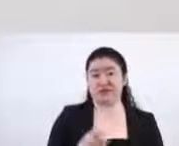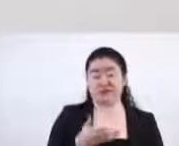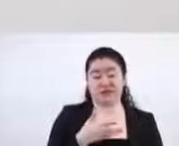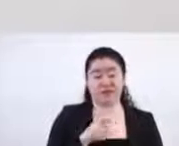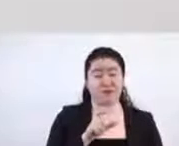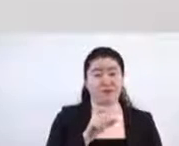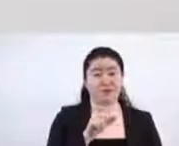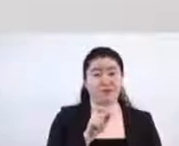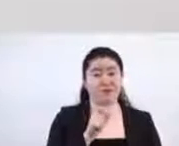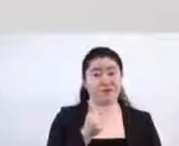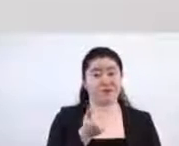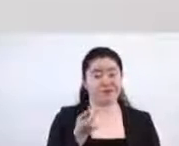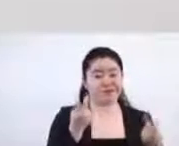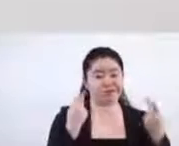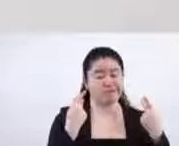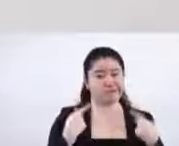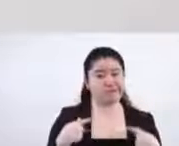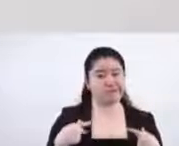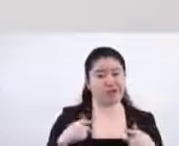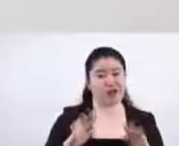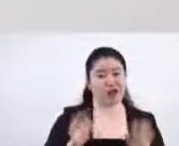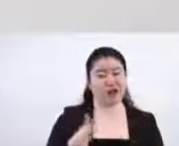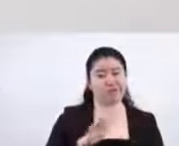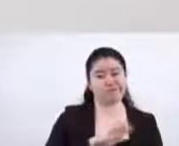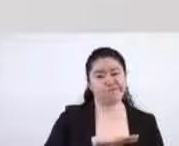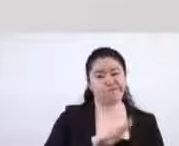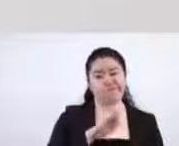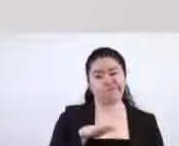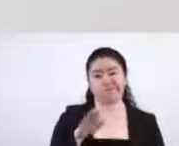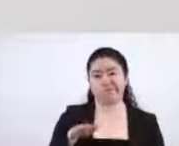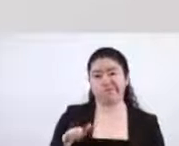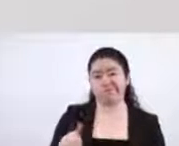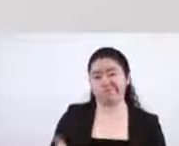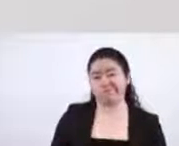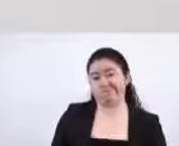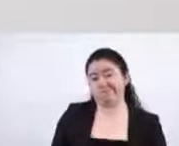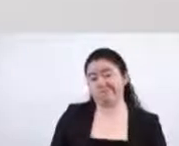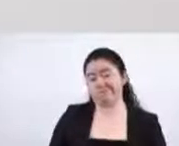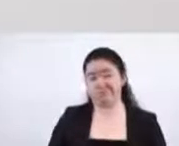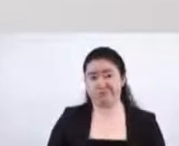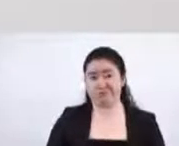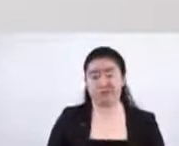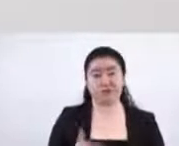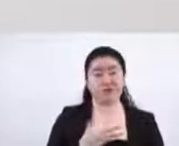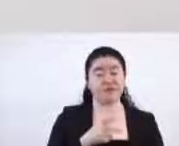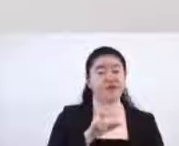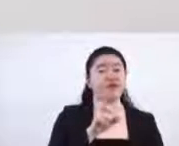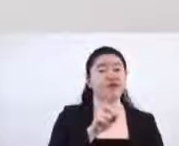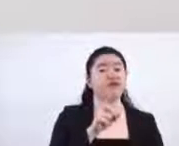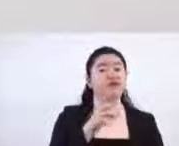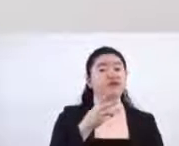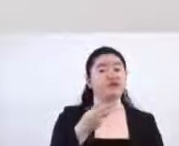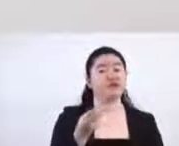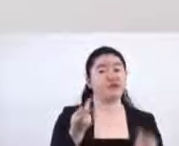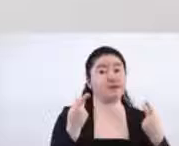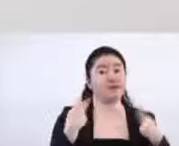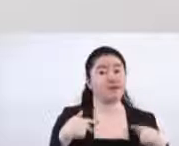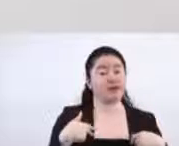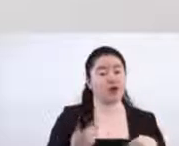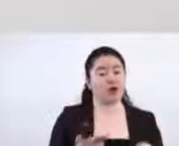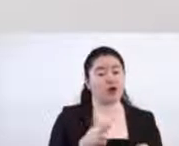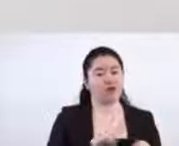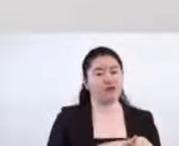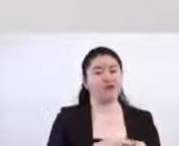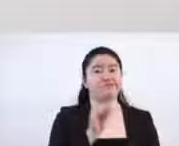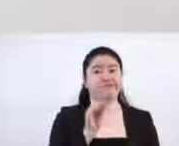26 personas que lamentablemente perdieron la vida. Sigue habiendo 33 personas que están